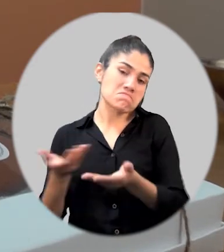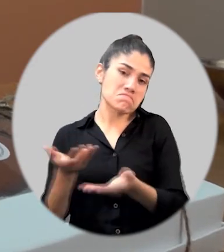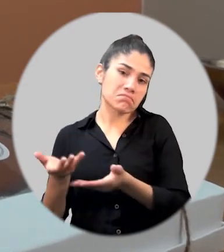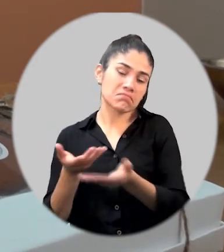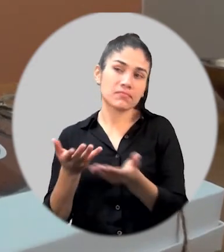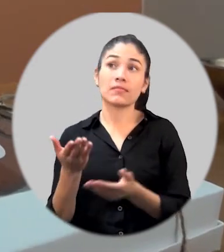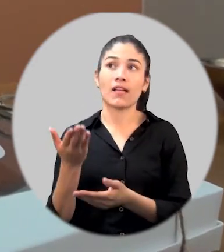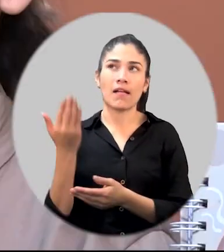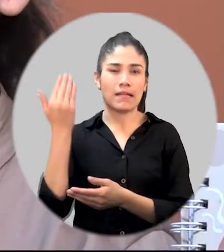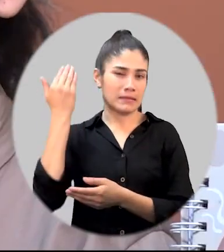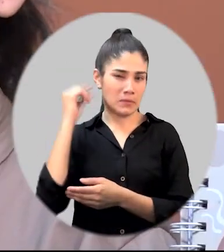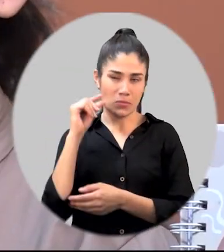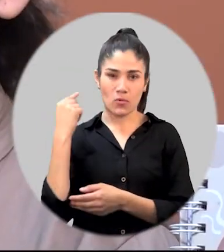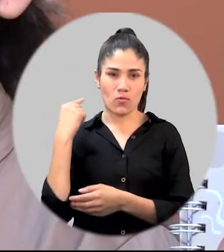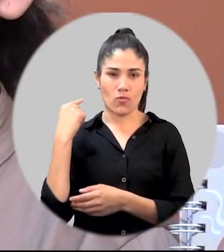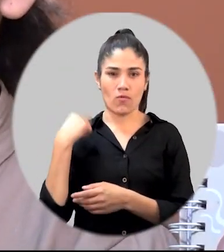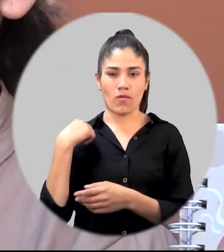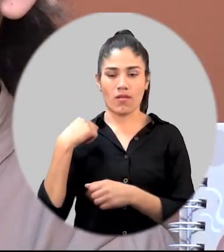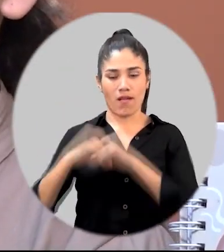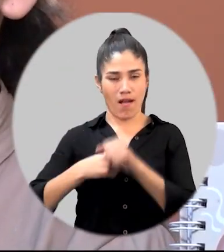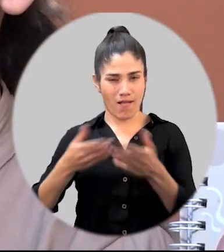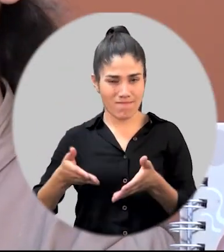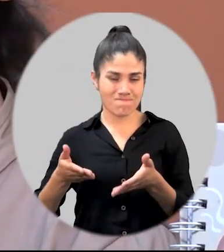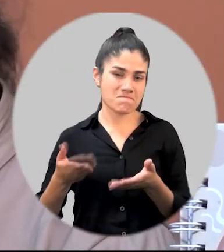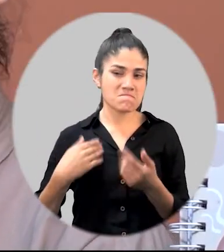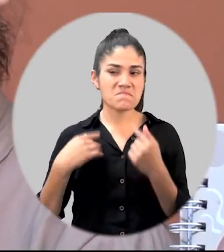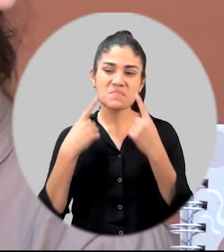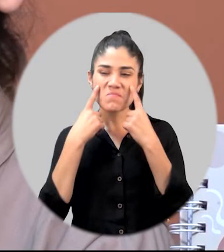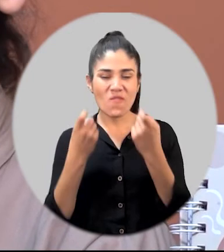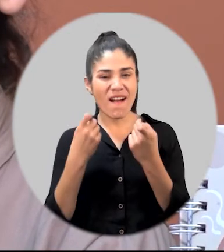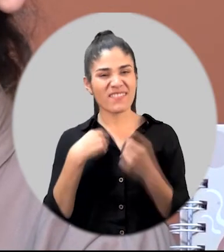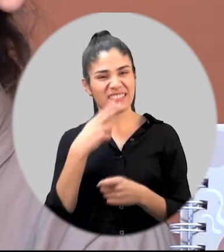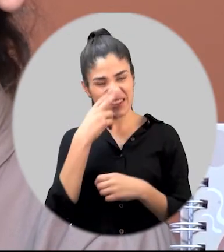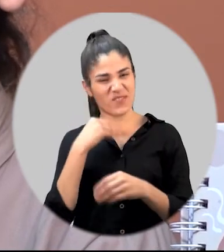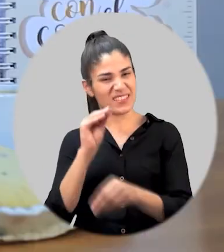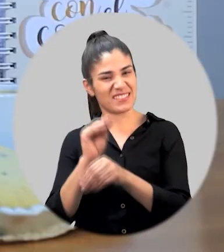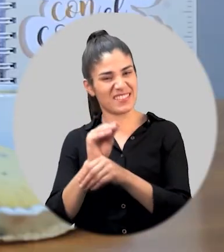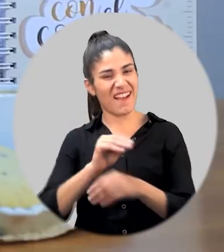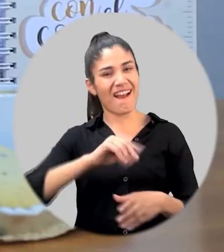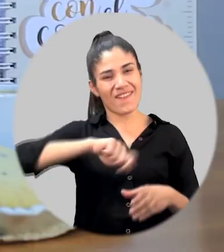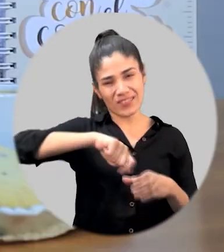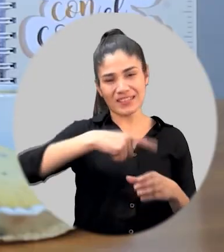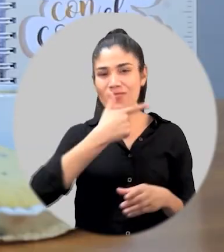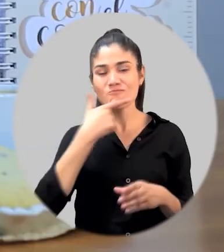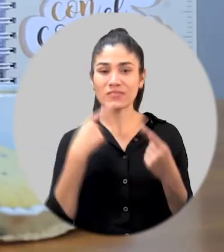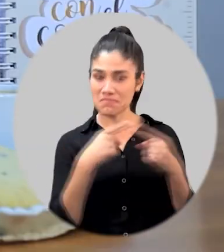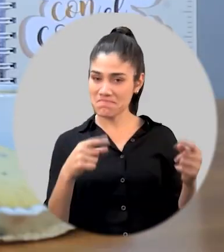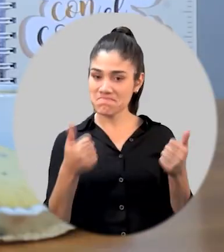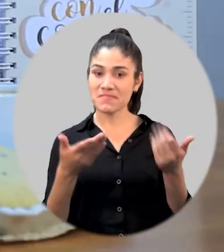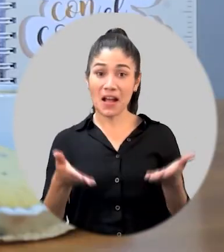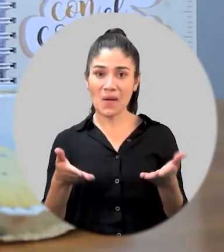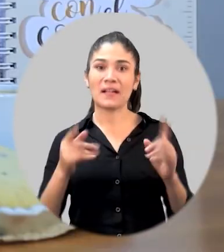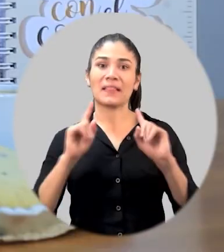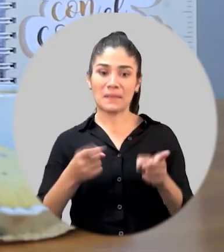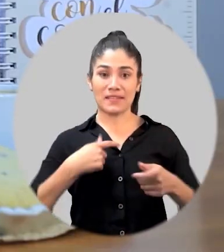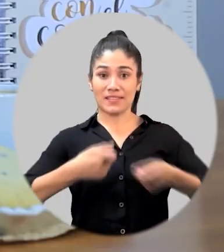este año, hace poco, hace unos meses, dije, ¿y por qué no enseño a cocinar? Entonces ahora